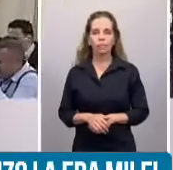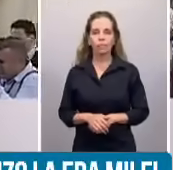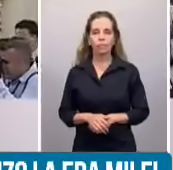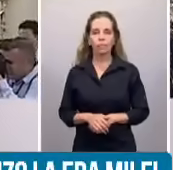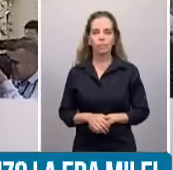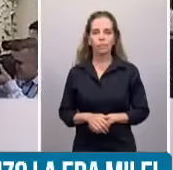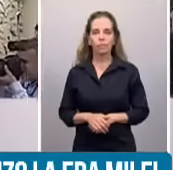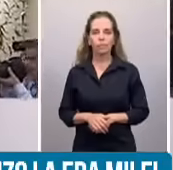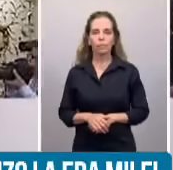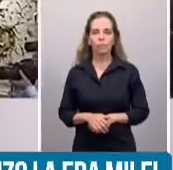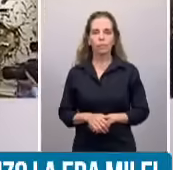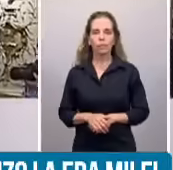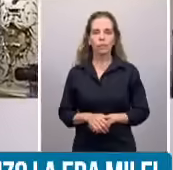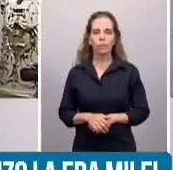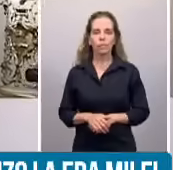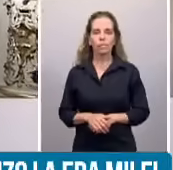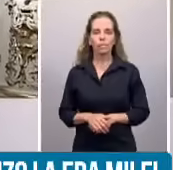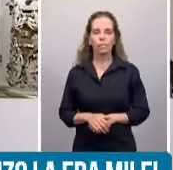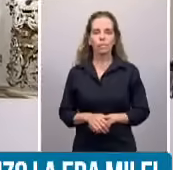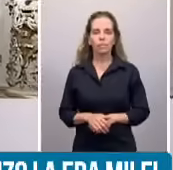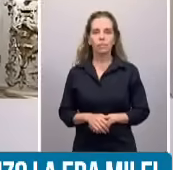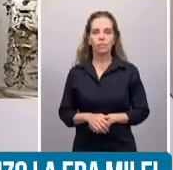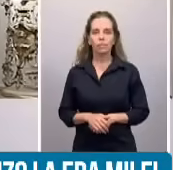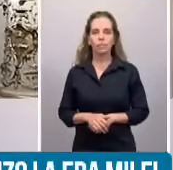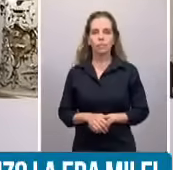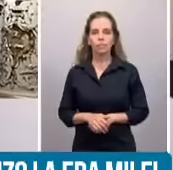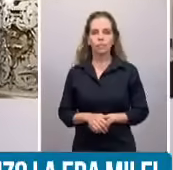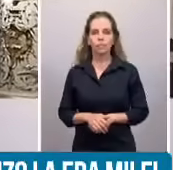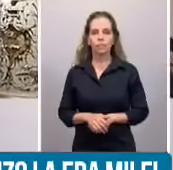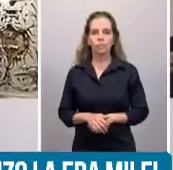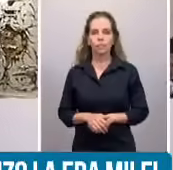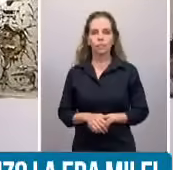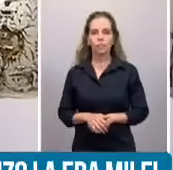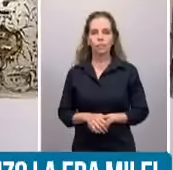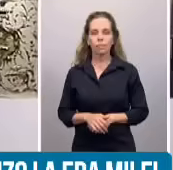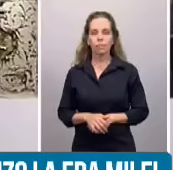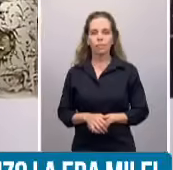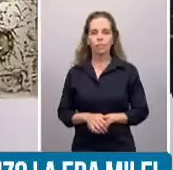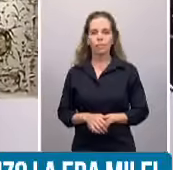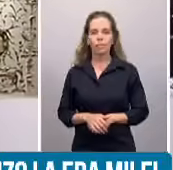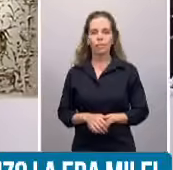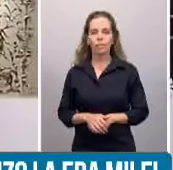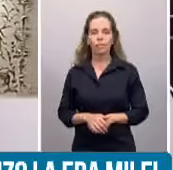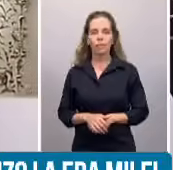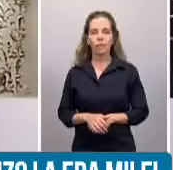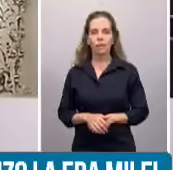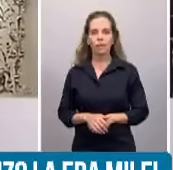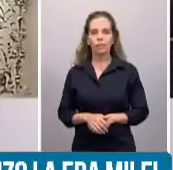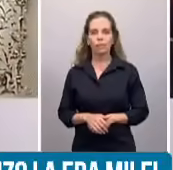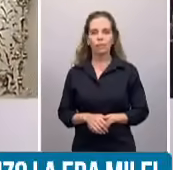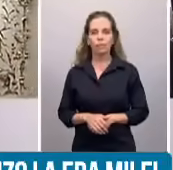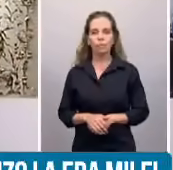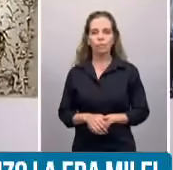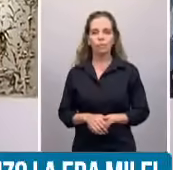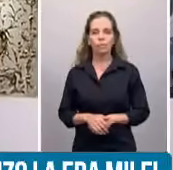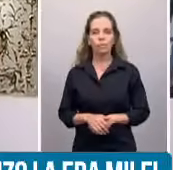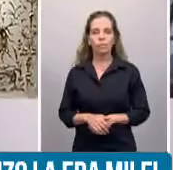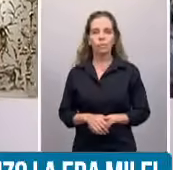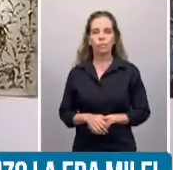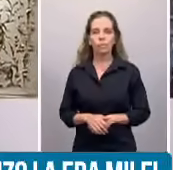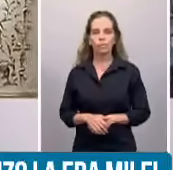una tradición, como sí, estábamos diciendo, quizás en momentos de más alta credibilidad de Argentina, teníamos